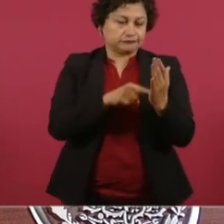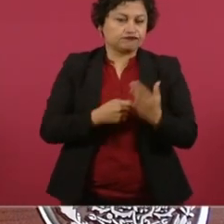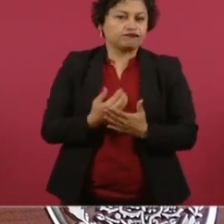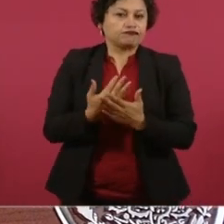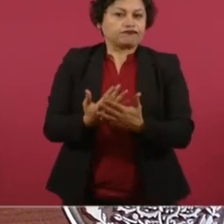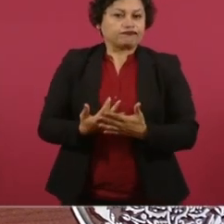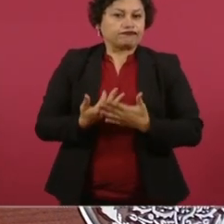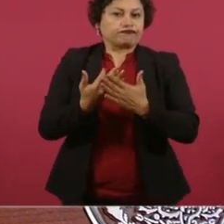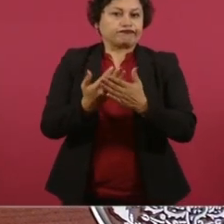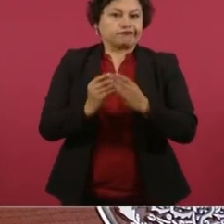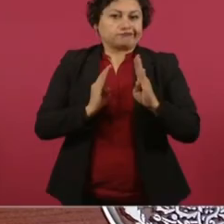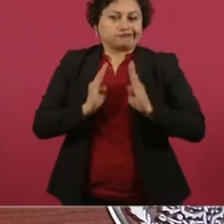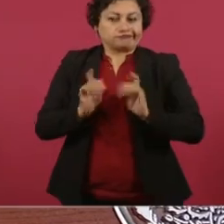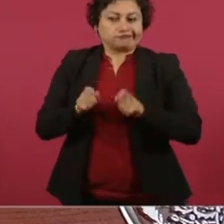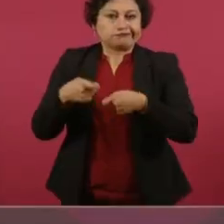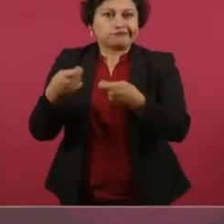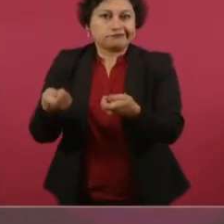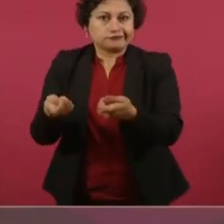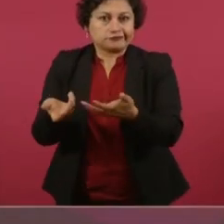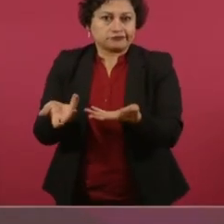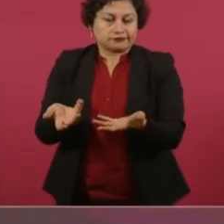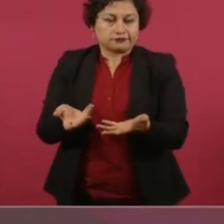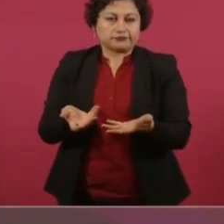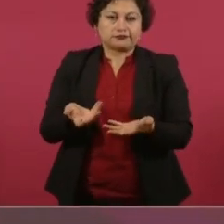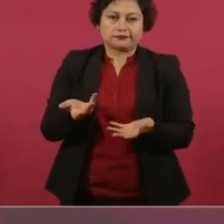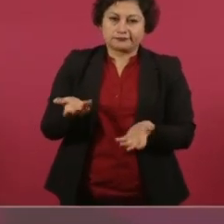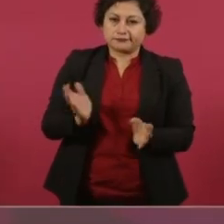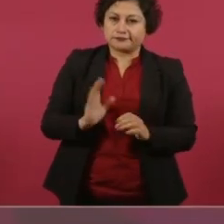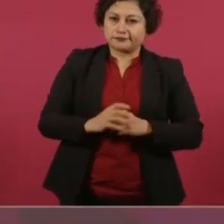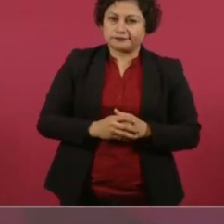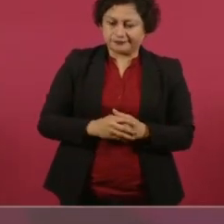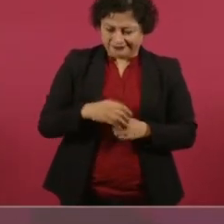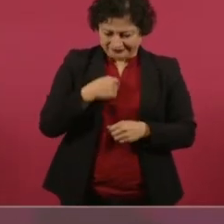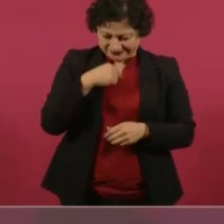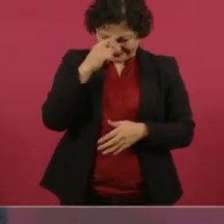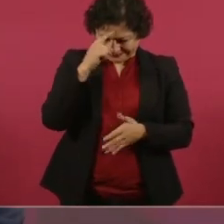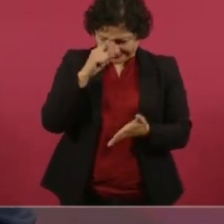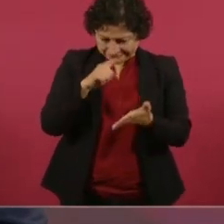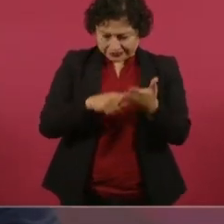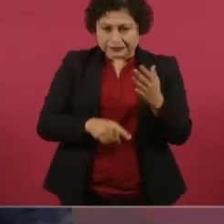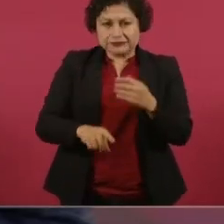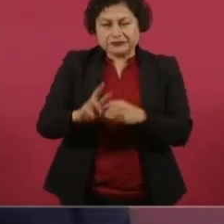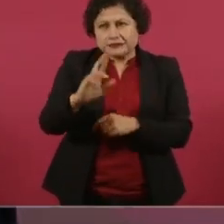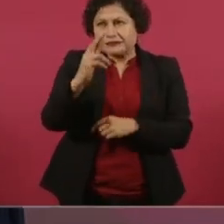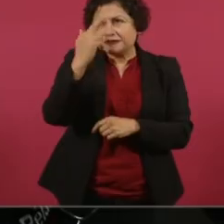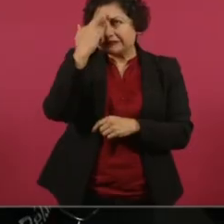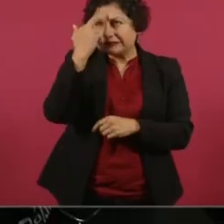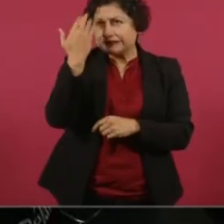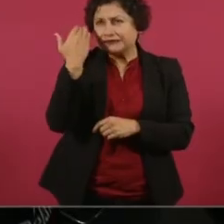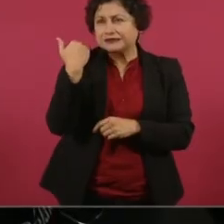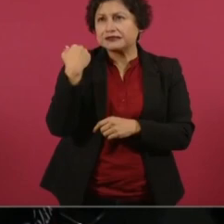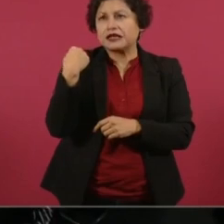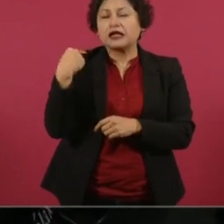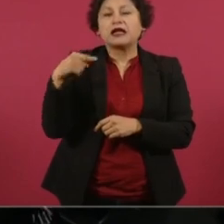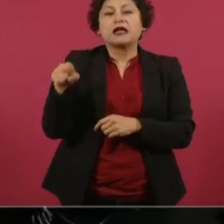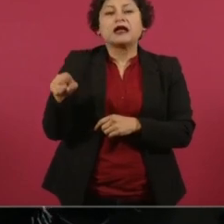Para demorar, creo que terminaron como a las 3 de la mañana